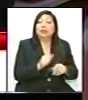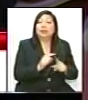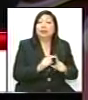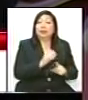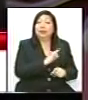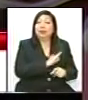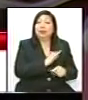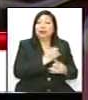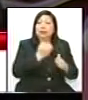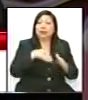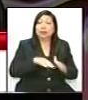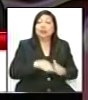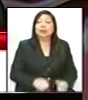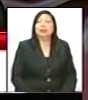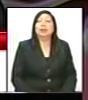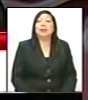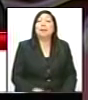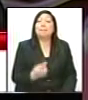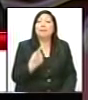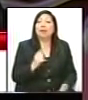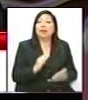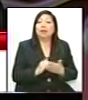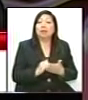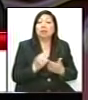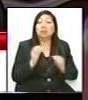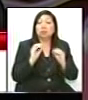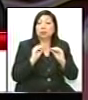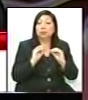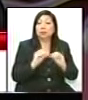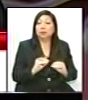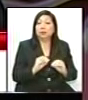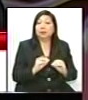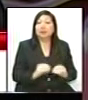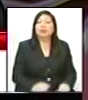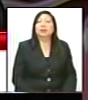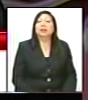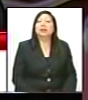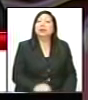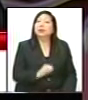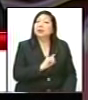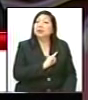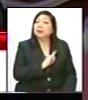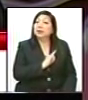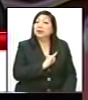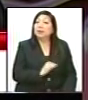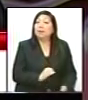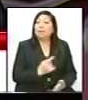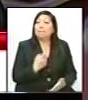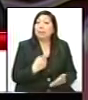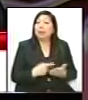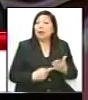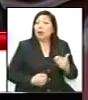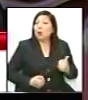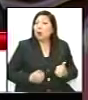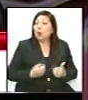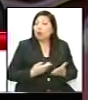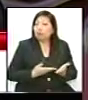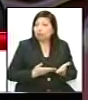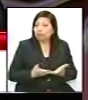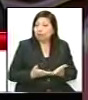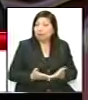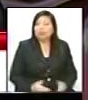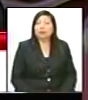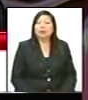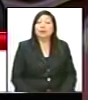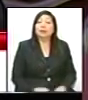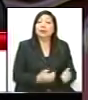instituciones involucradas para exponer su posición institucional, para lo cual cursamos las